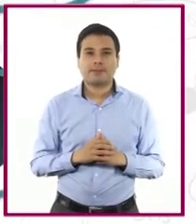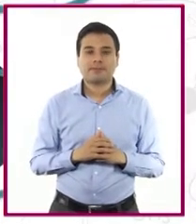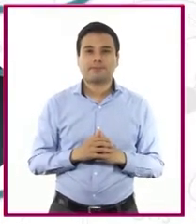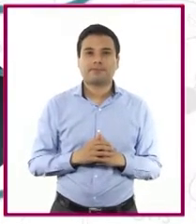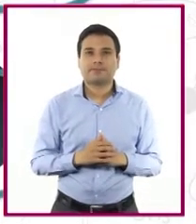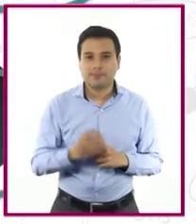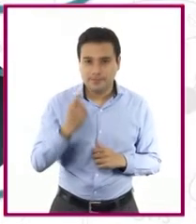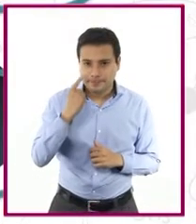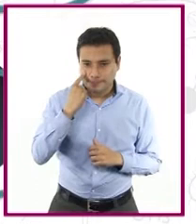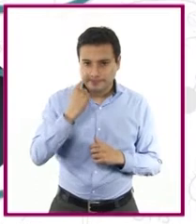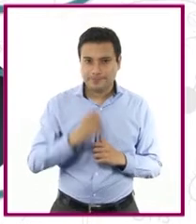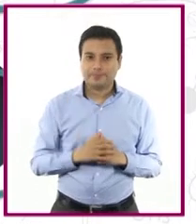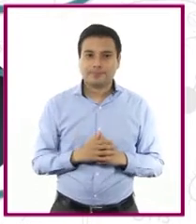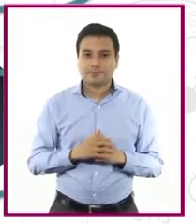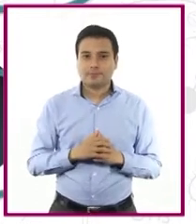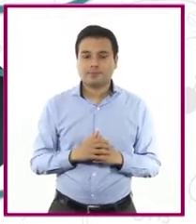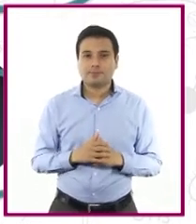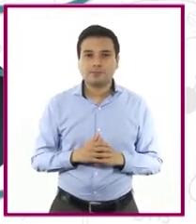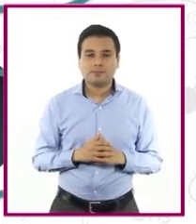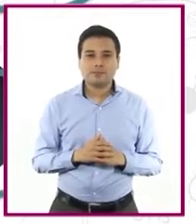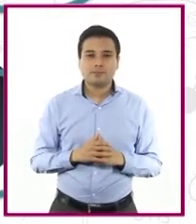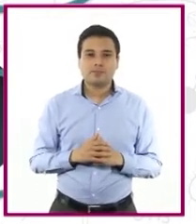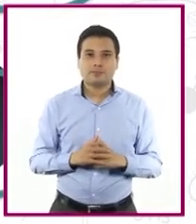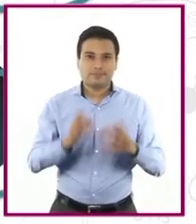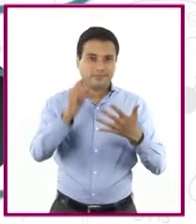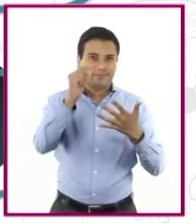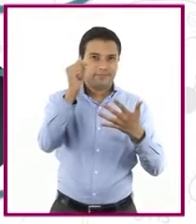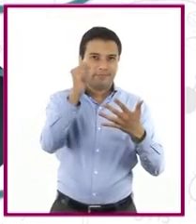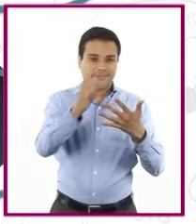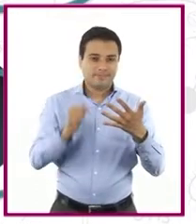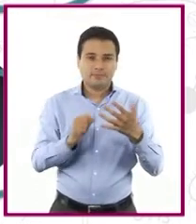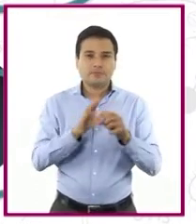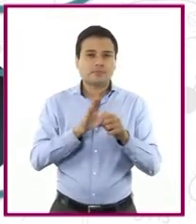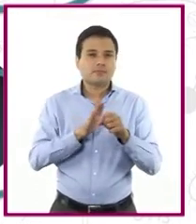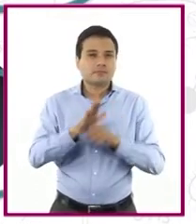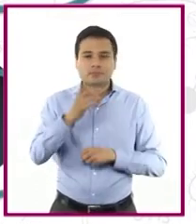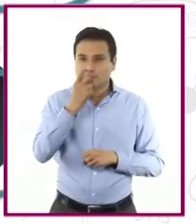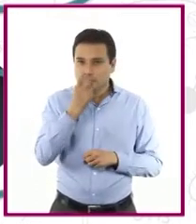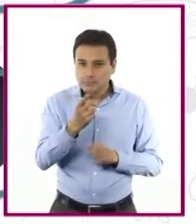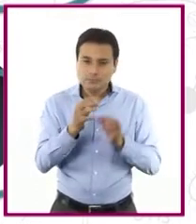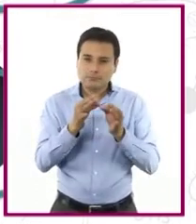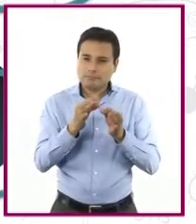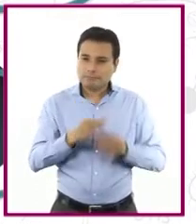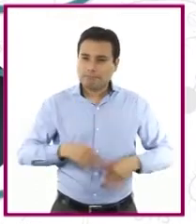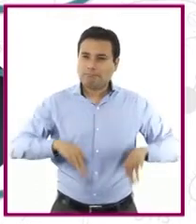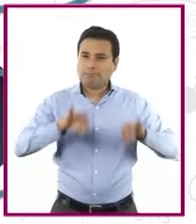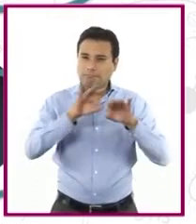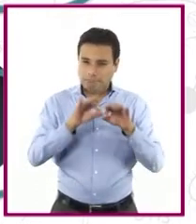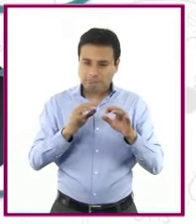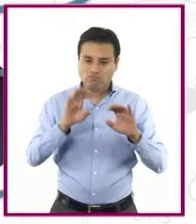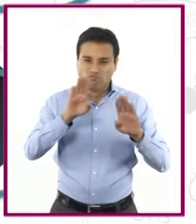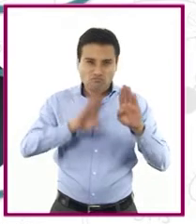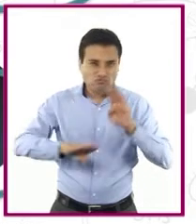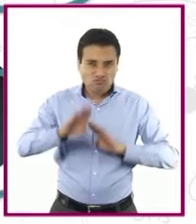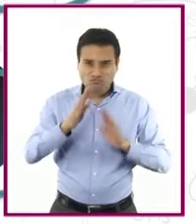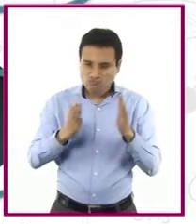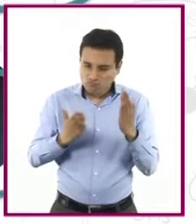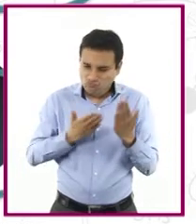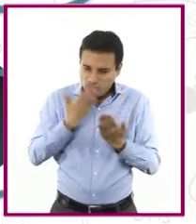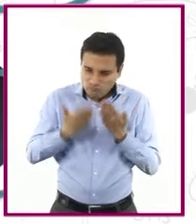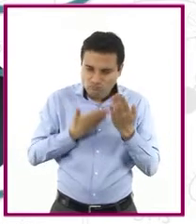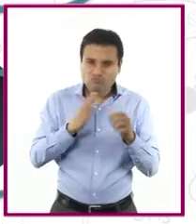siguientes opciones, ¿cuál refiere la importancia de estudiar ciencias como la biología?